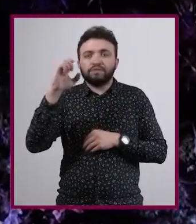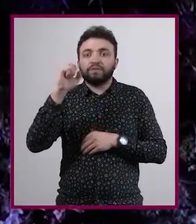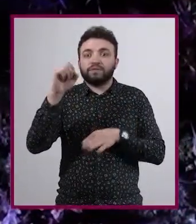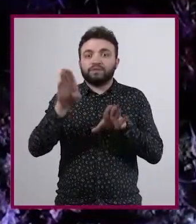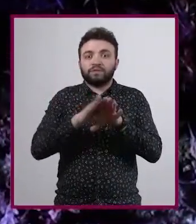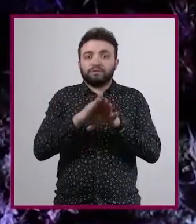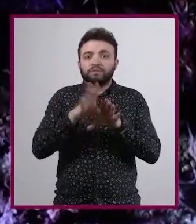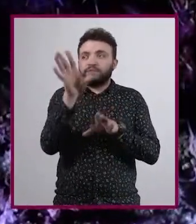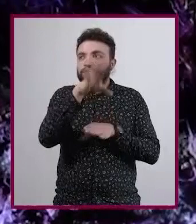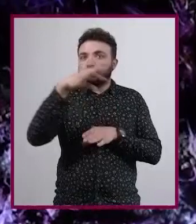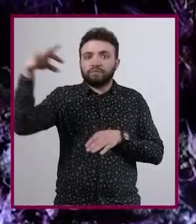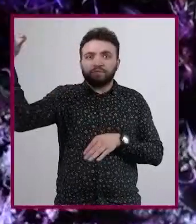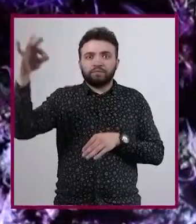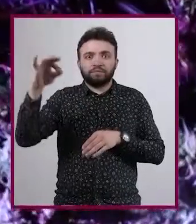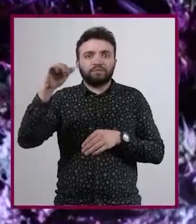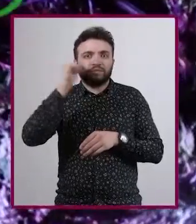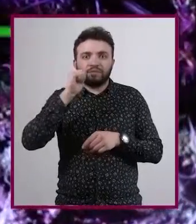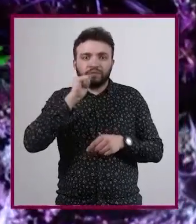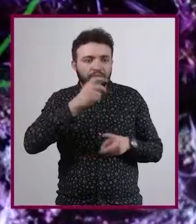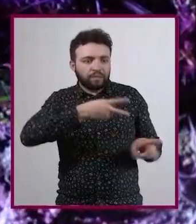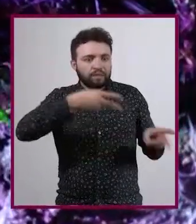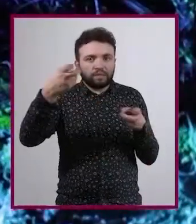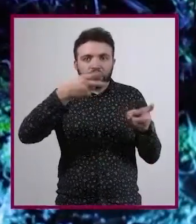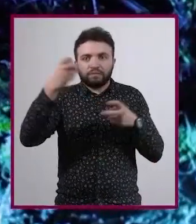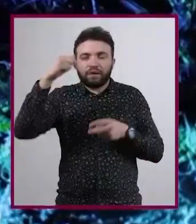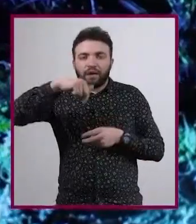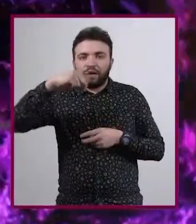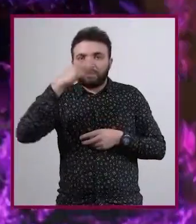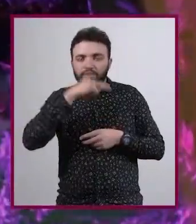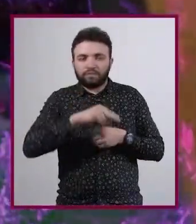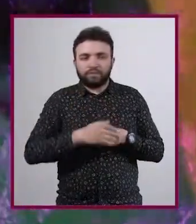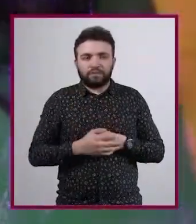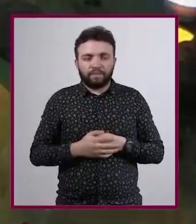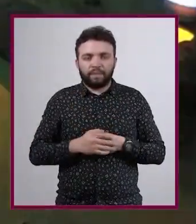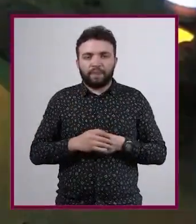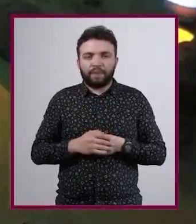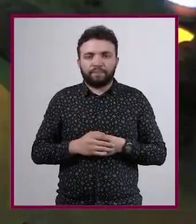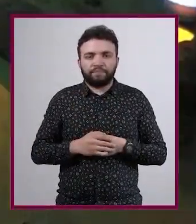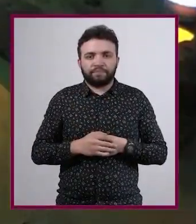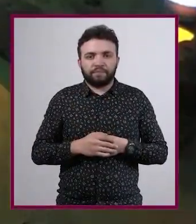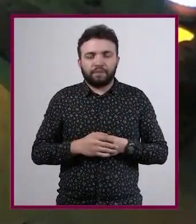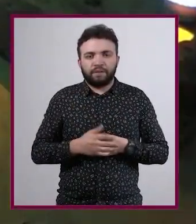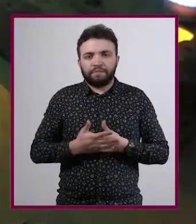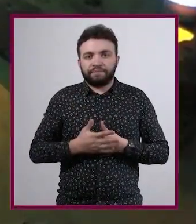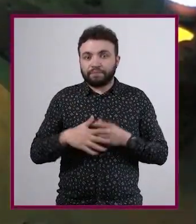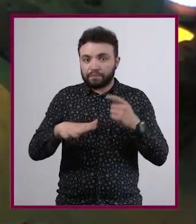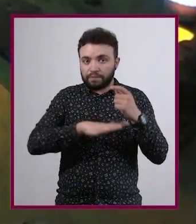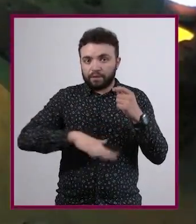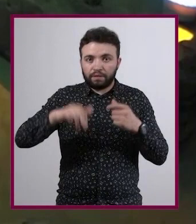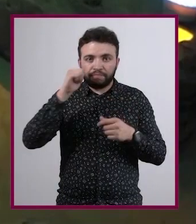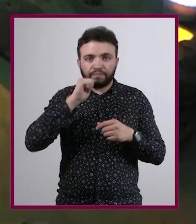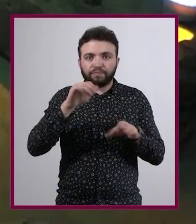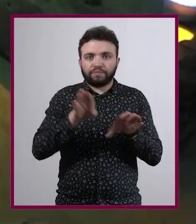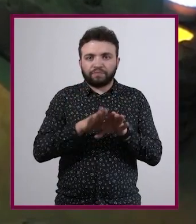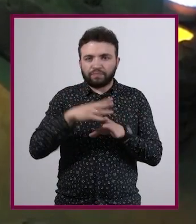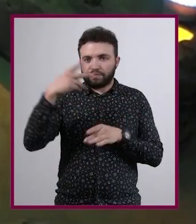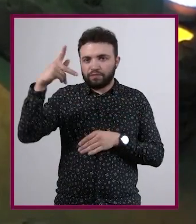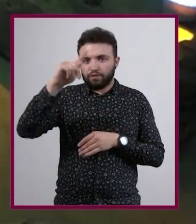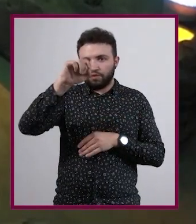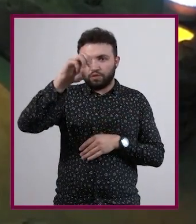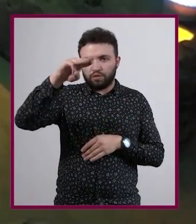de Alexander von Humboldt por el continente americano, bueno, él básicamente le facilitó a Thomas